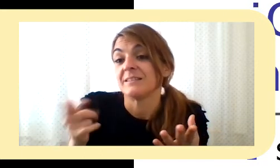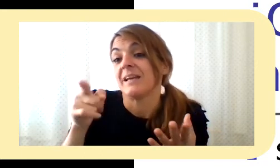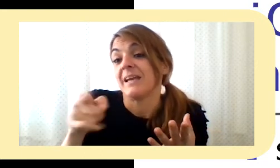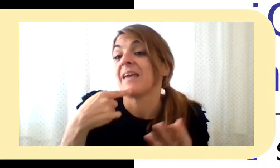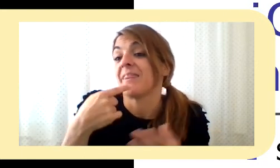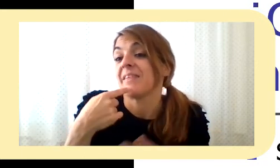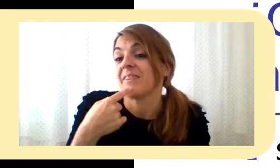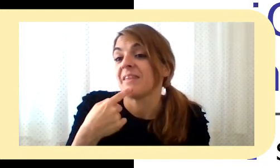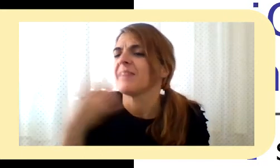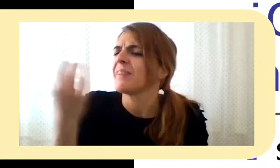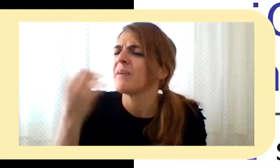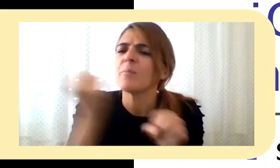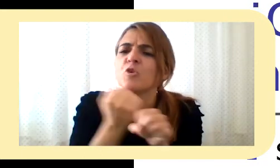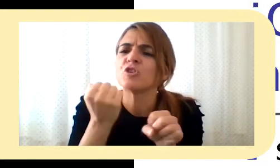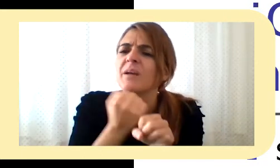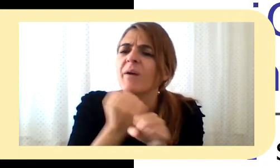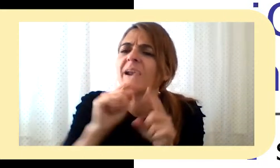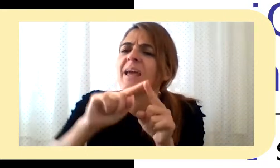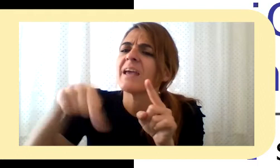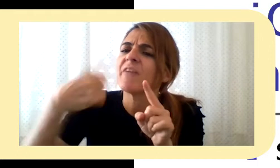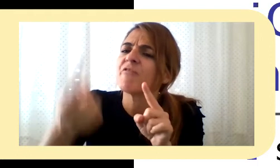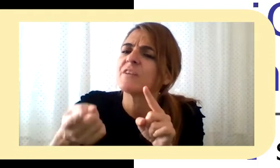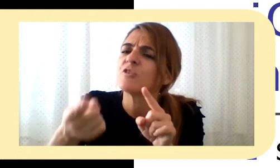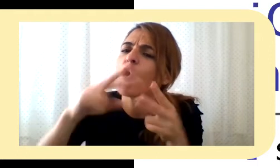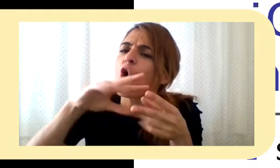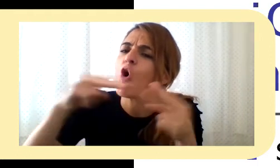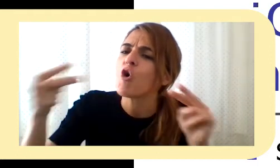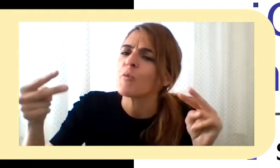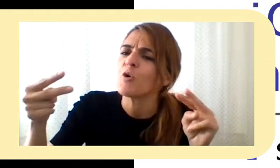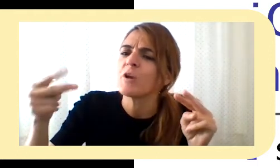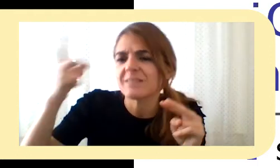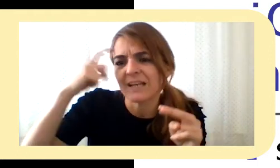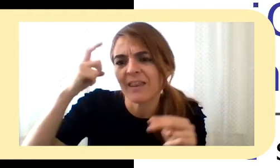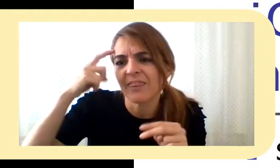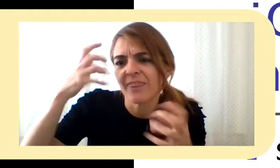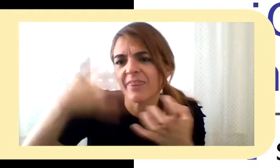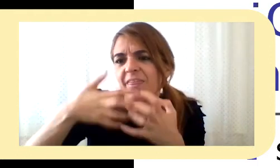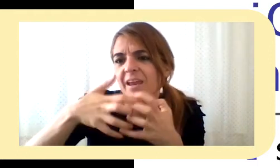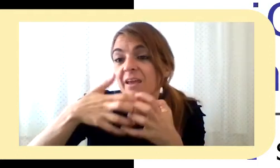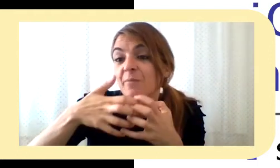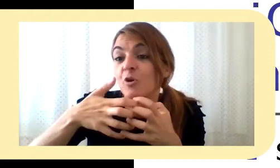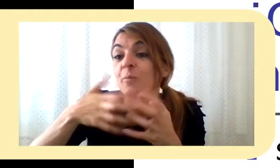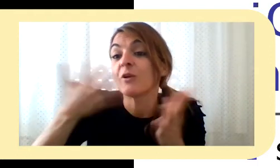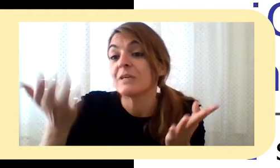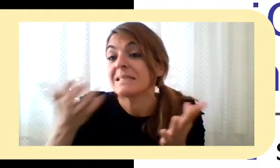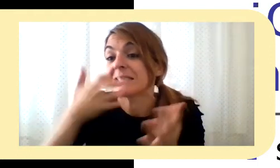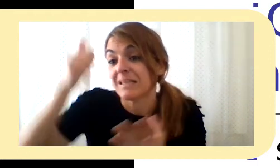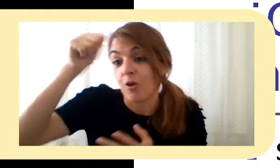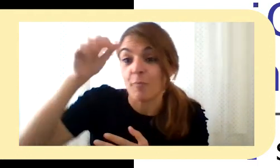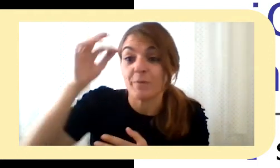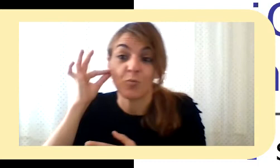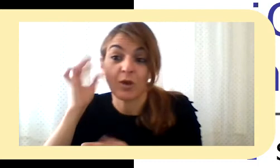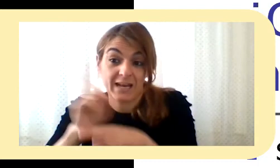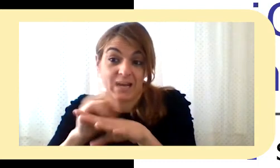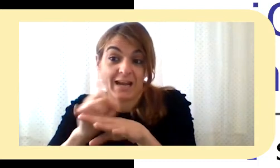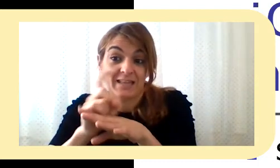con el efecto de las hormonas en el cerebro, pero quizá si las ratas machos y hembras no difieren, se pueden estudiar en grupo mixto o